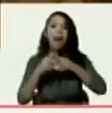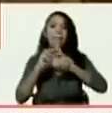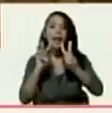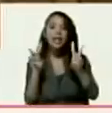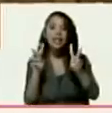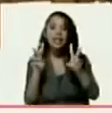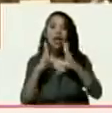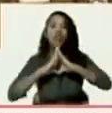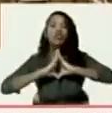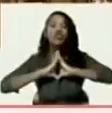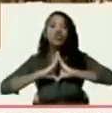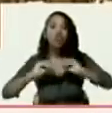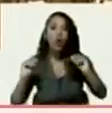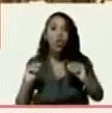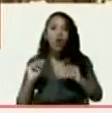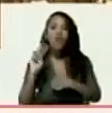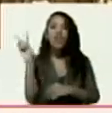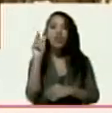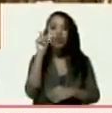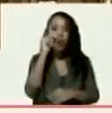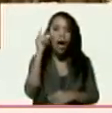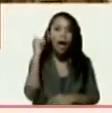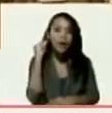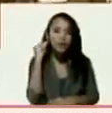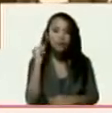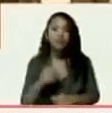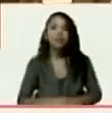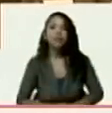venezolanos y de todas las venezolanas,